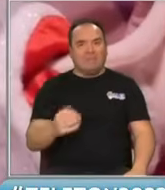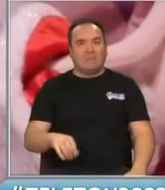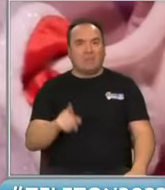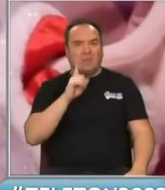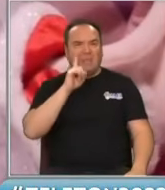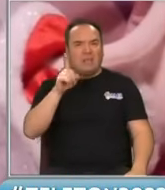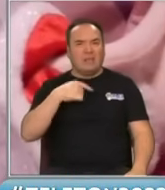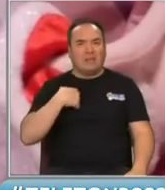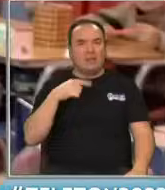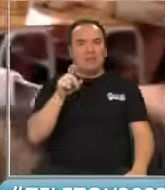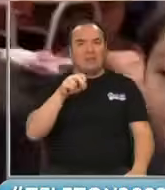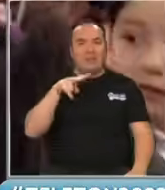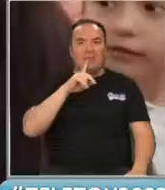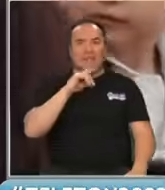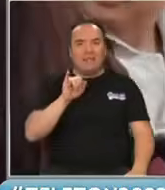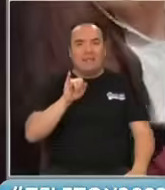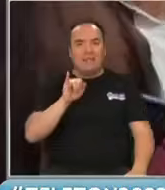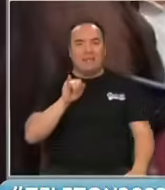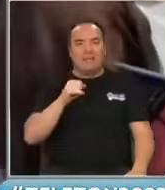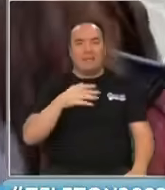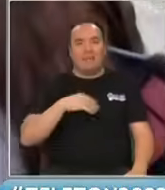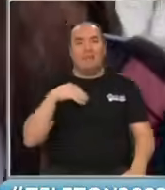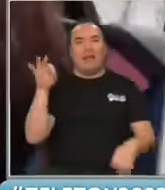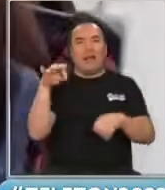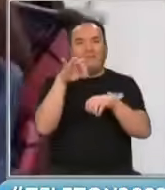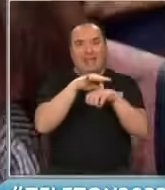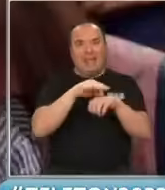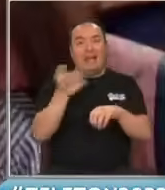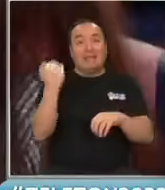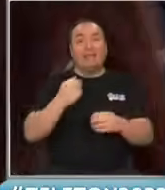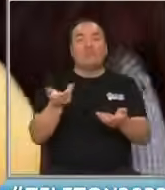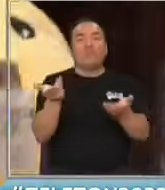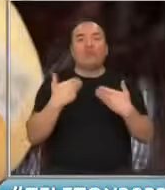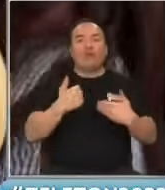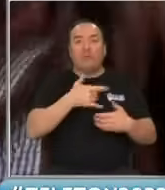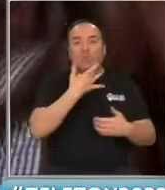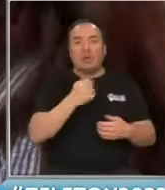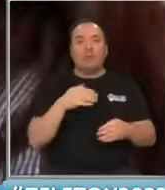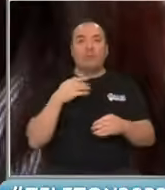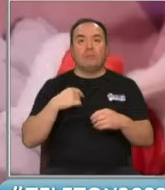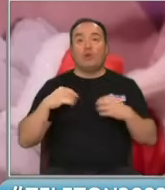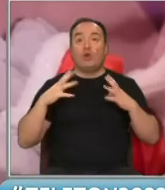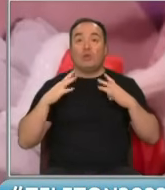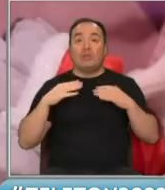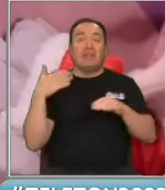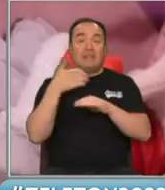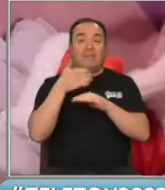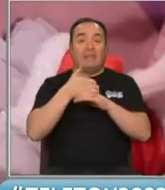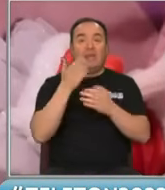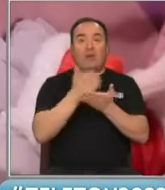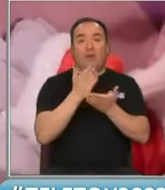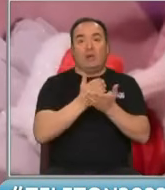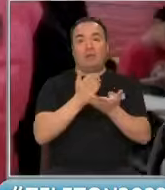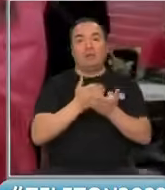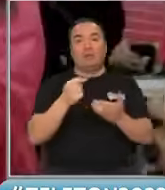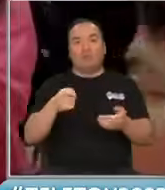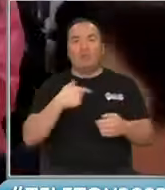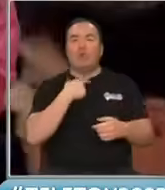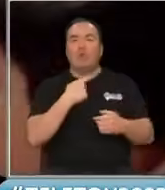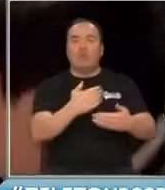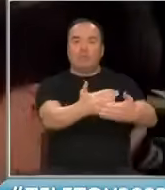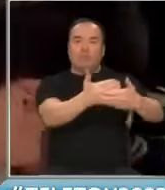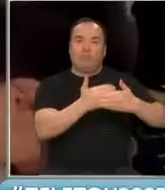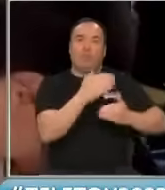¿Quién es? Santi la abeja. Me la regalaron porque venía siempre contenta al colegio. Por eso yo no quiero quedar mucho.